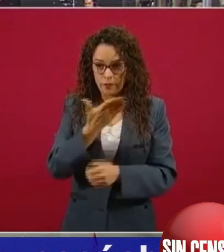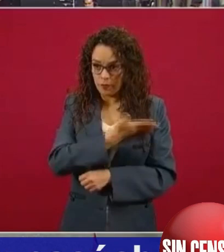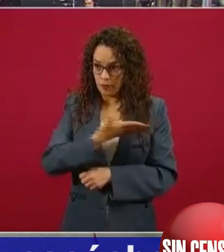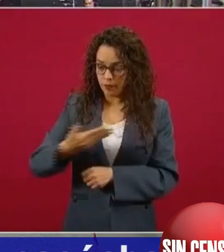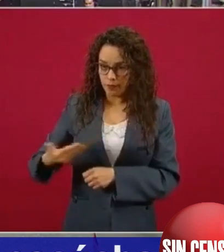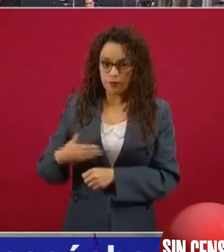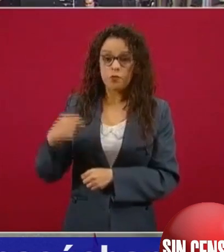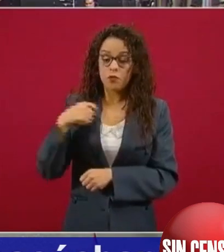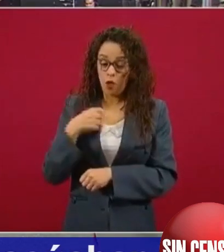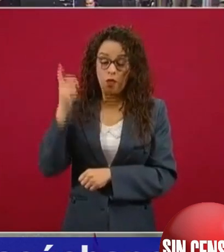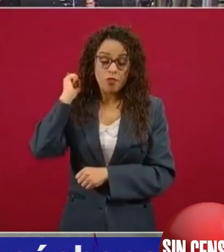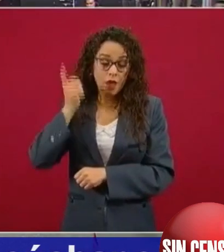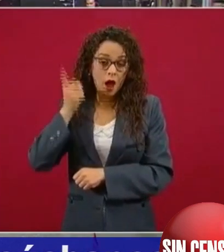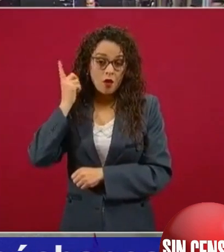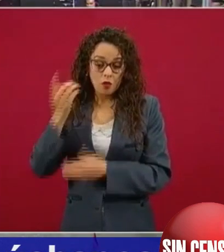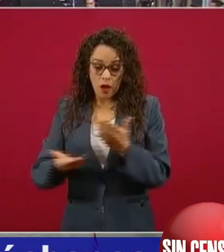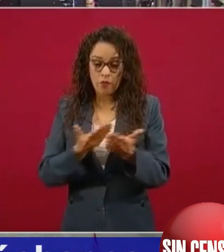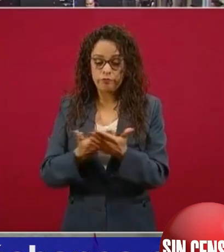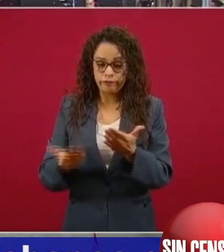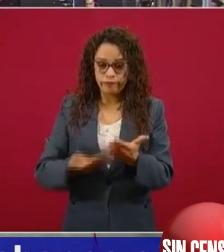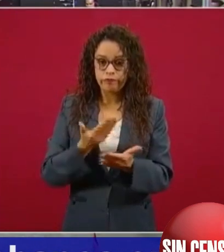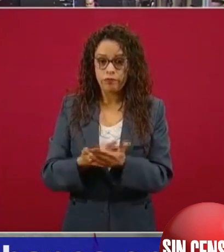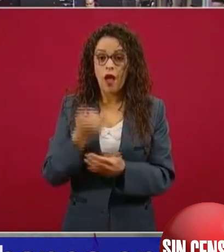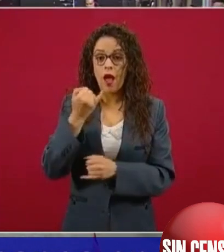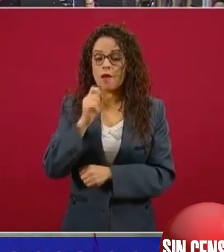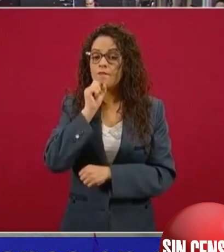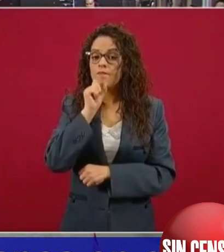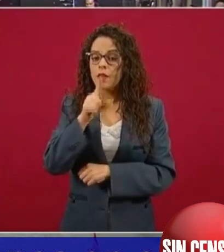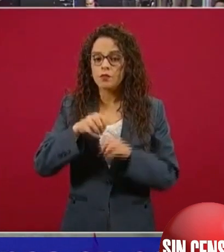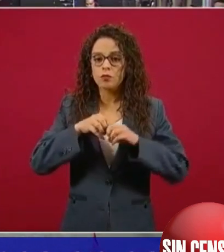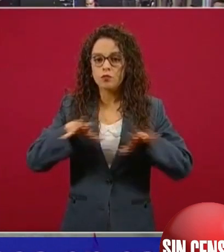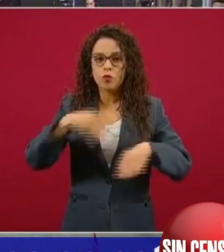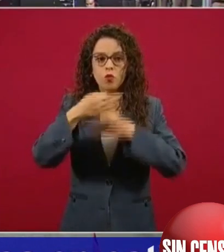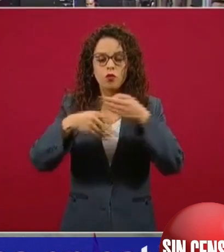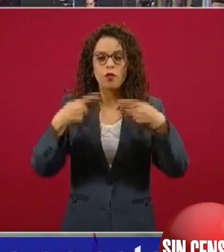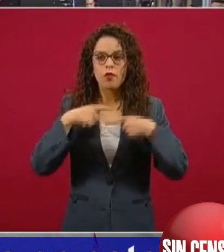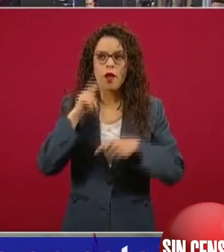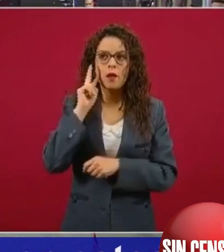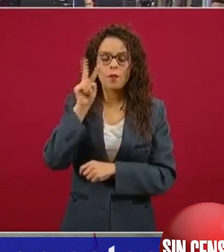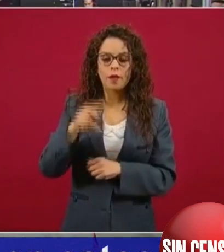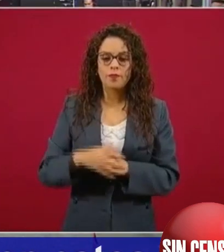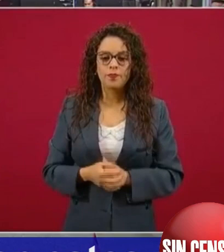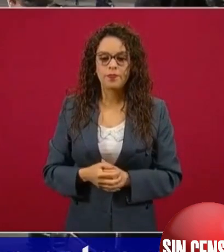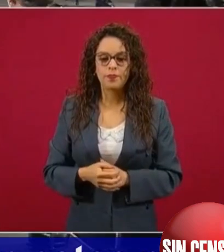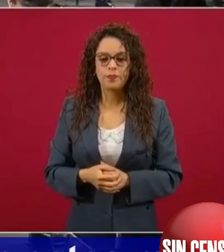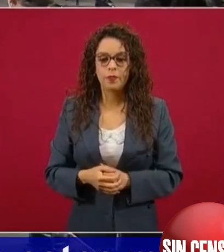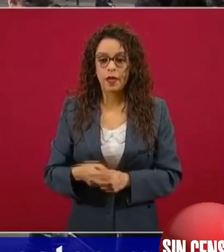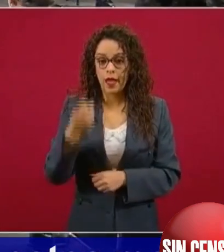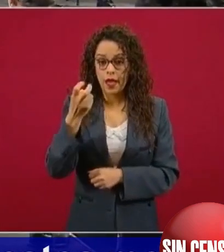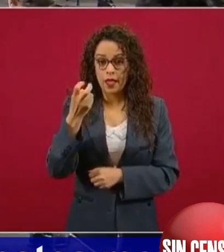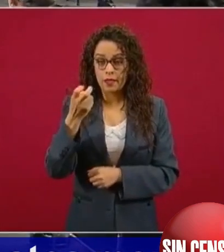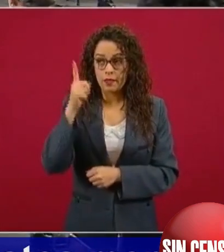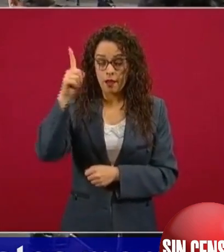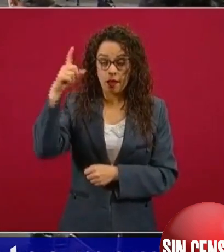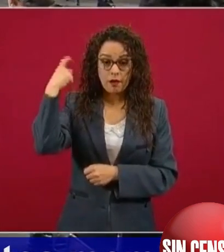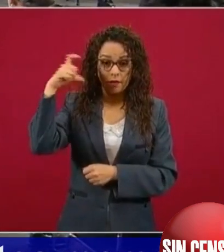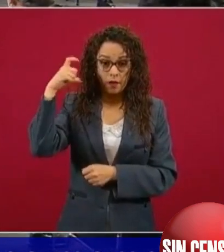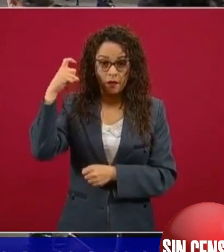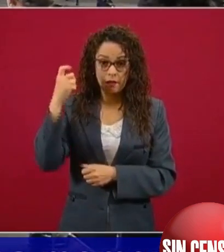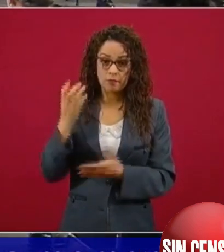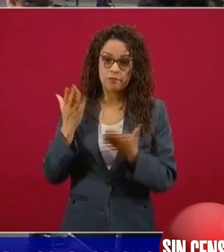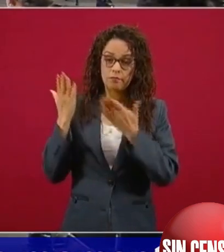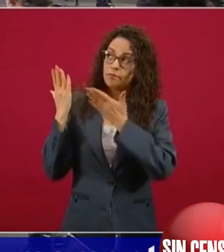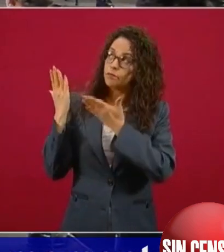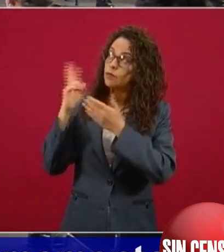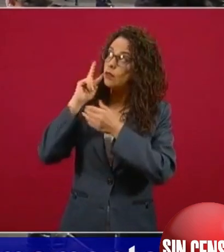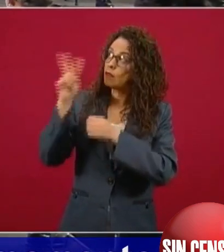días y que también presentamos públicamente. Este es el perfil epidemiológico de Querétaro. En síntesis, lo que vemos en la